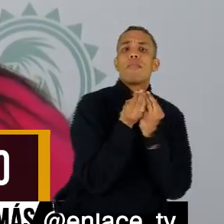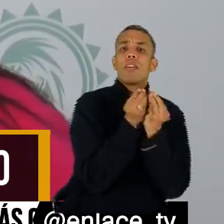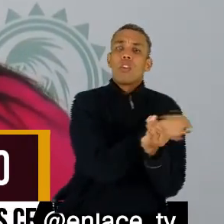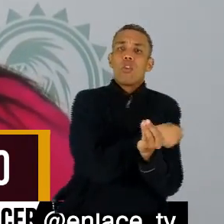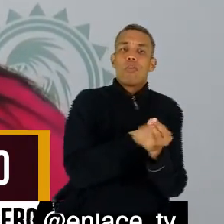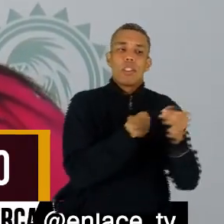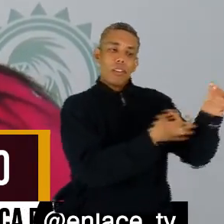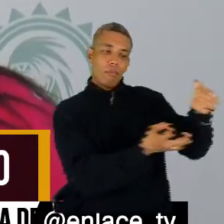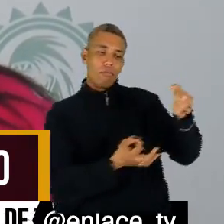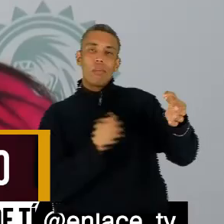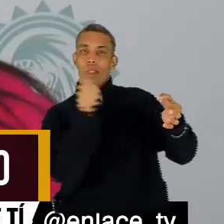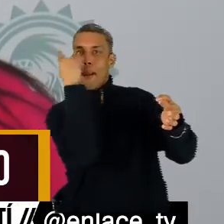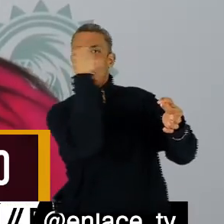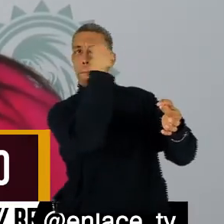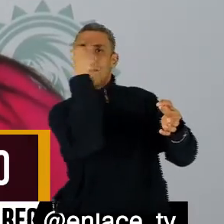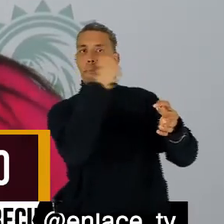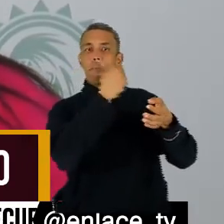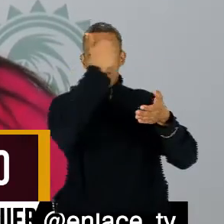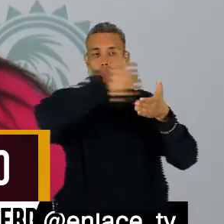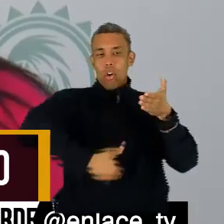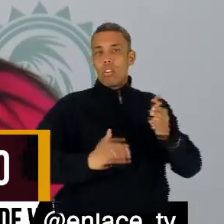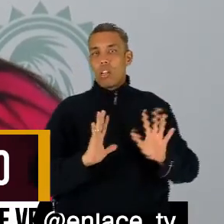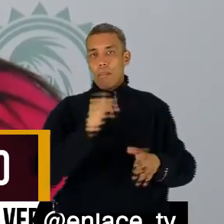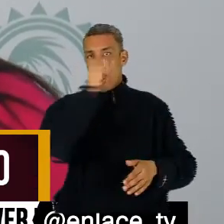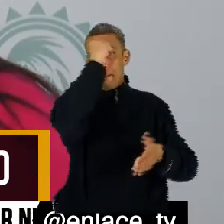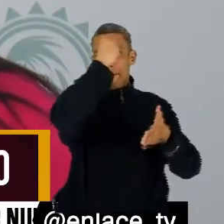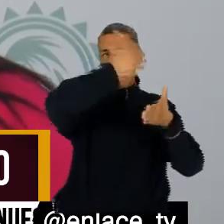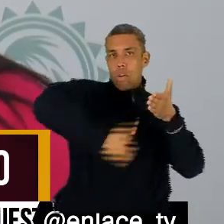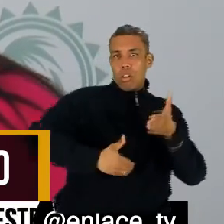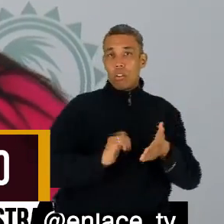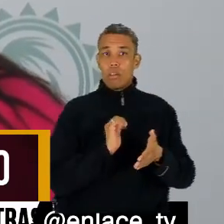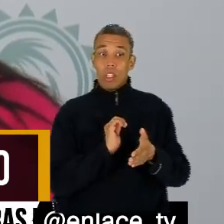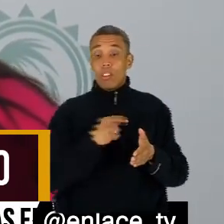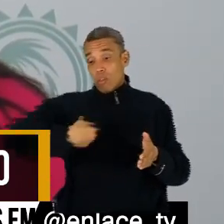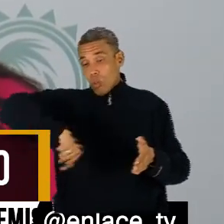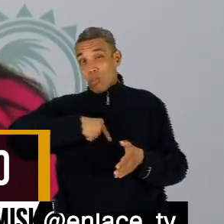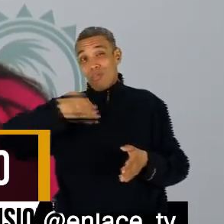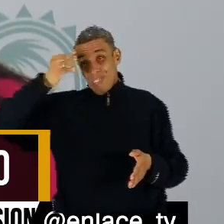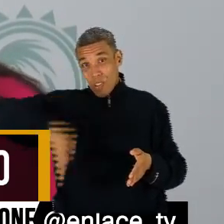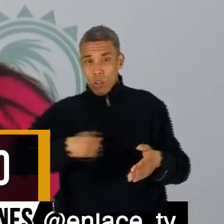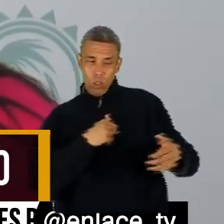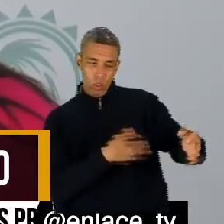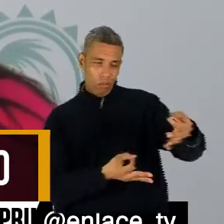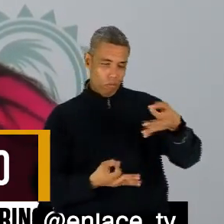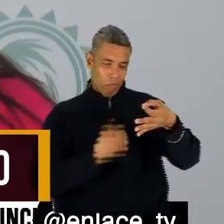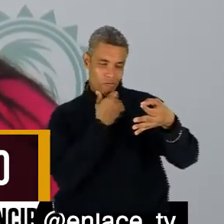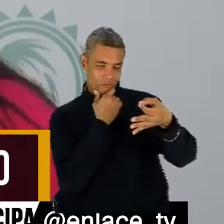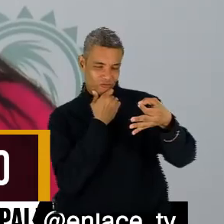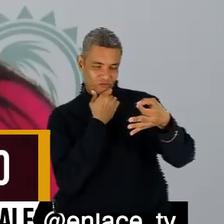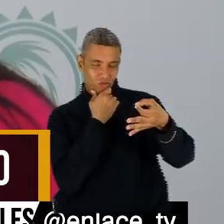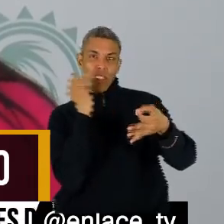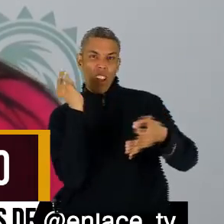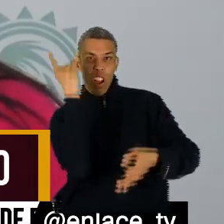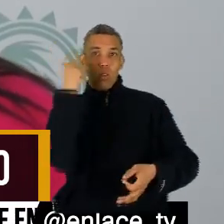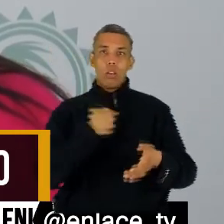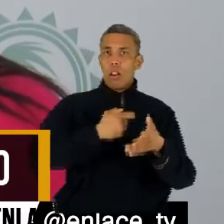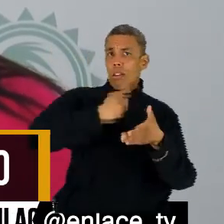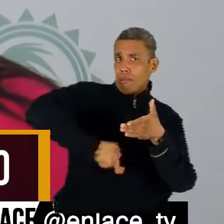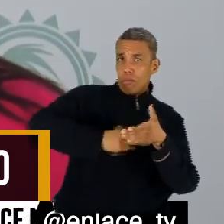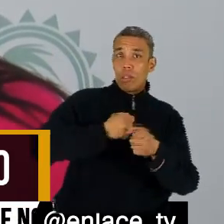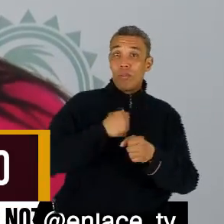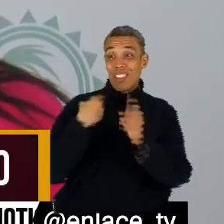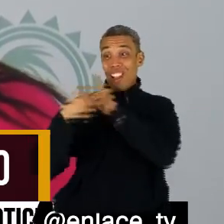hacer, las observaciones. Incluso en la comisión segunda, la comisión primera se hicieron unas observaciones, ¿sí?